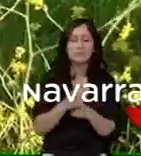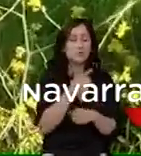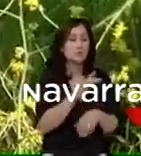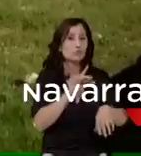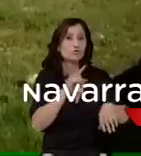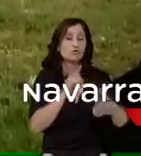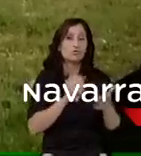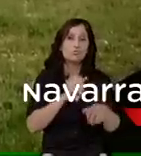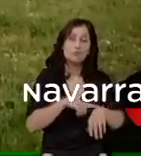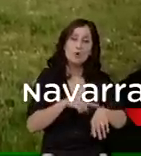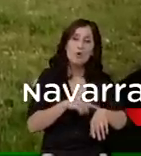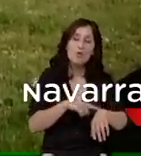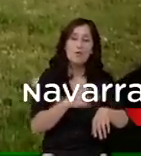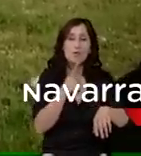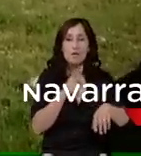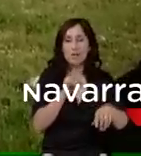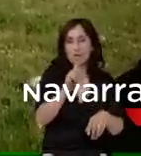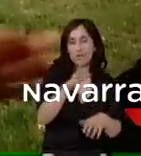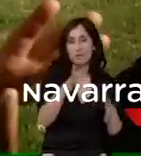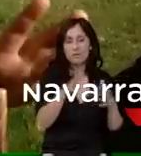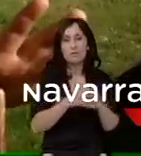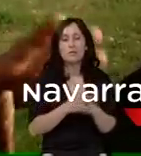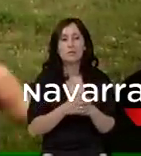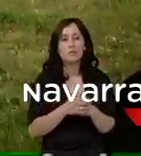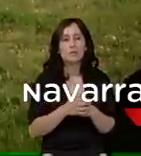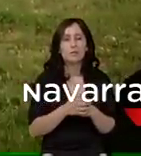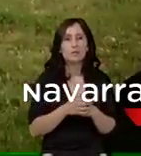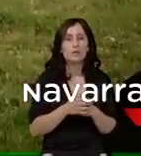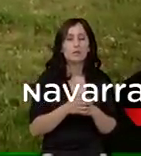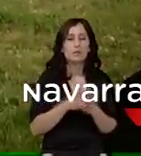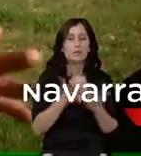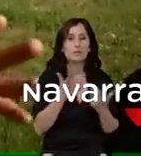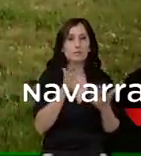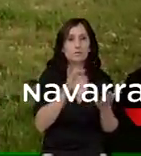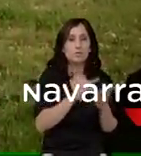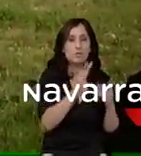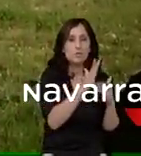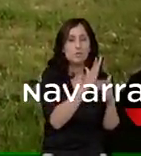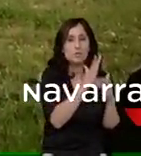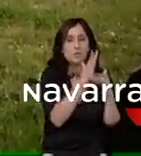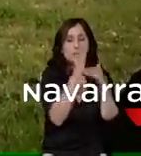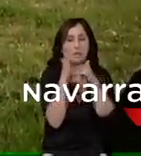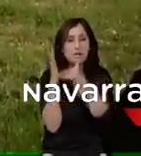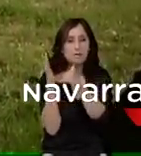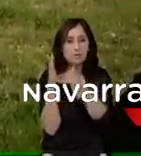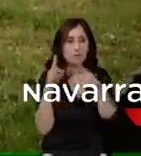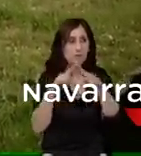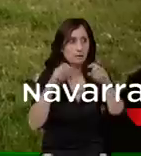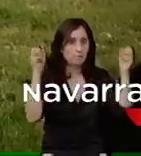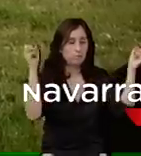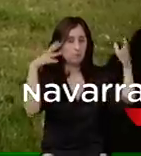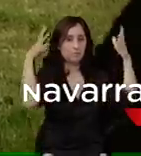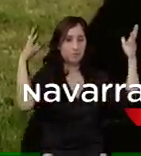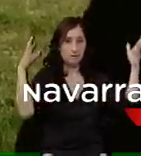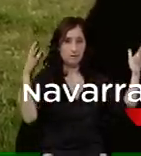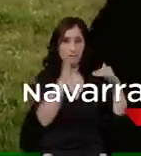40 o 50 grados habría, y apareció el camión de frigo, que parecía una aparición, vamos, aquello era un